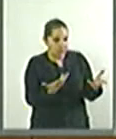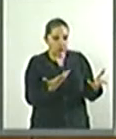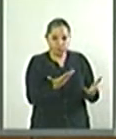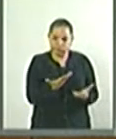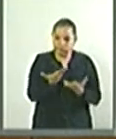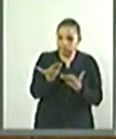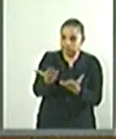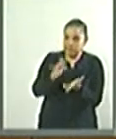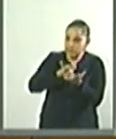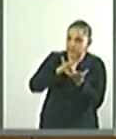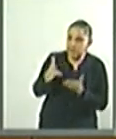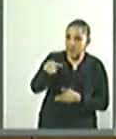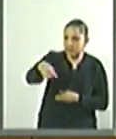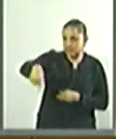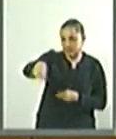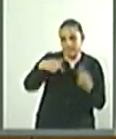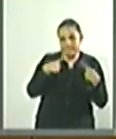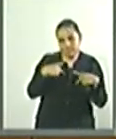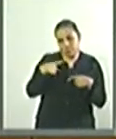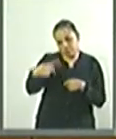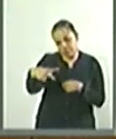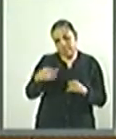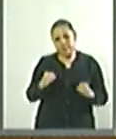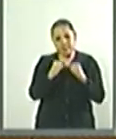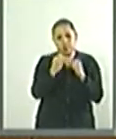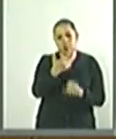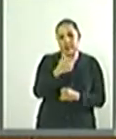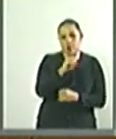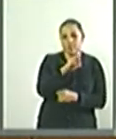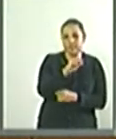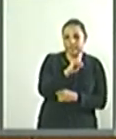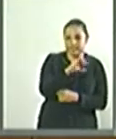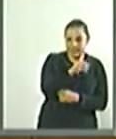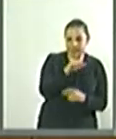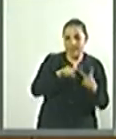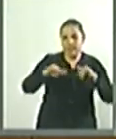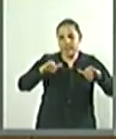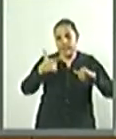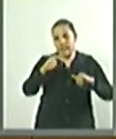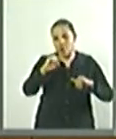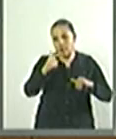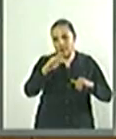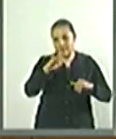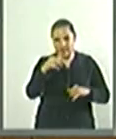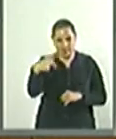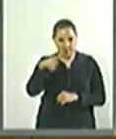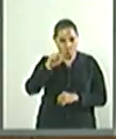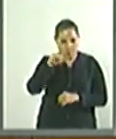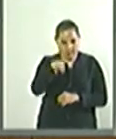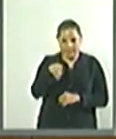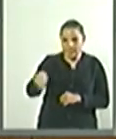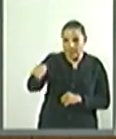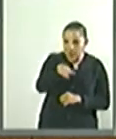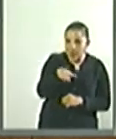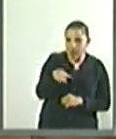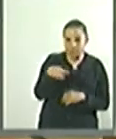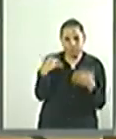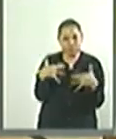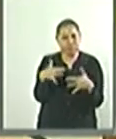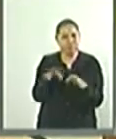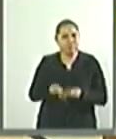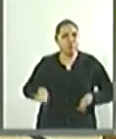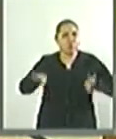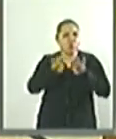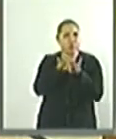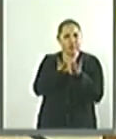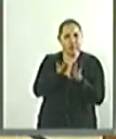investigadores de los institutos de geofísica y de geografía de la Universidad Nacional Autónoma de México como actores fundamentales